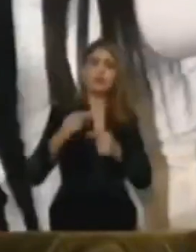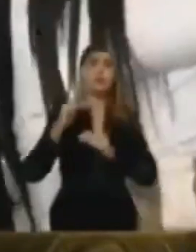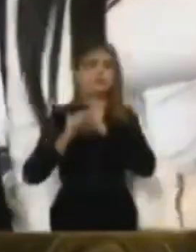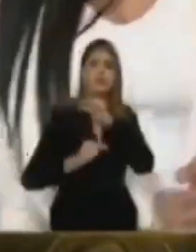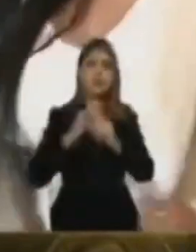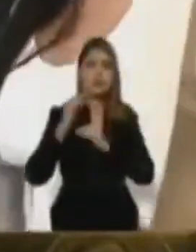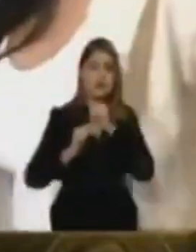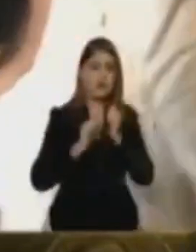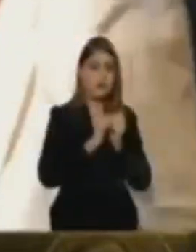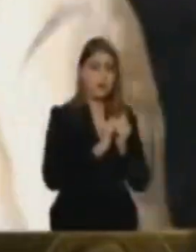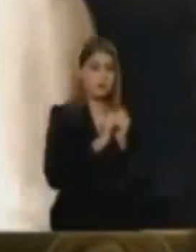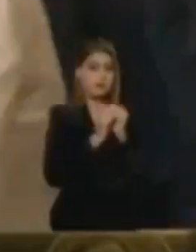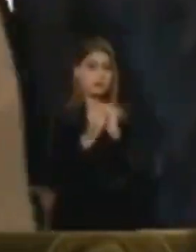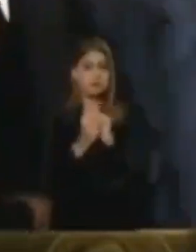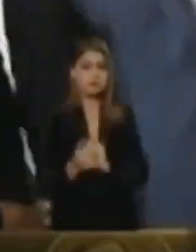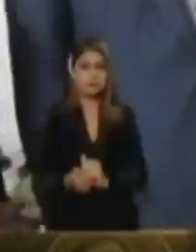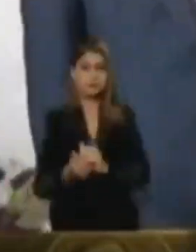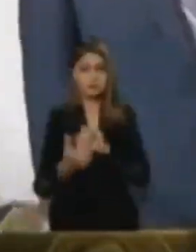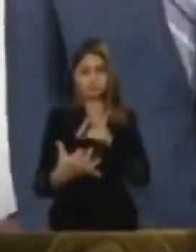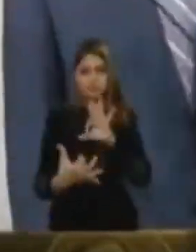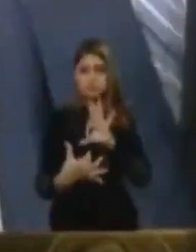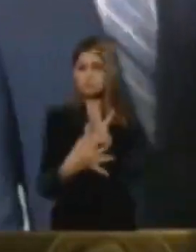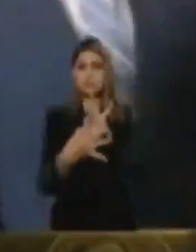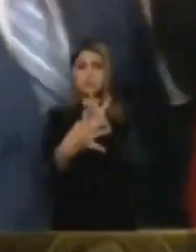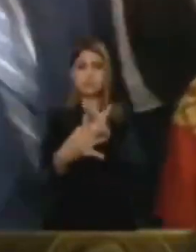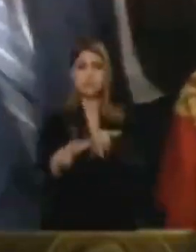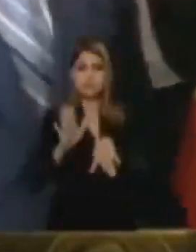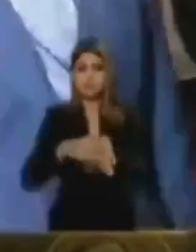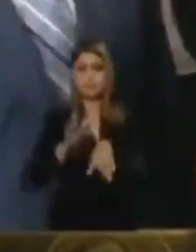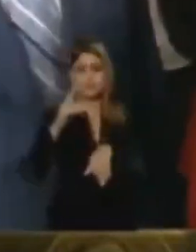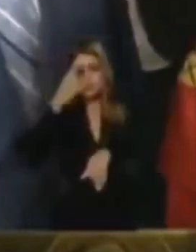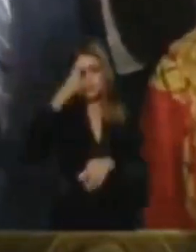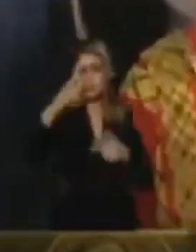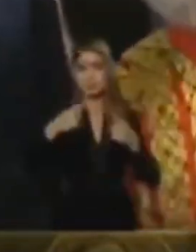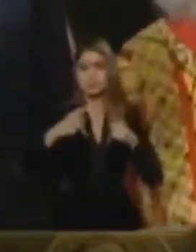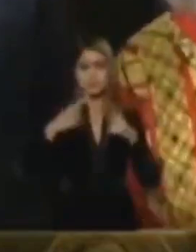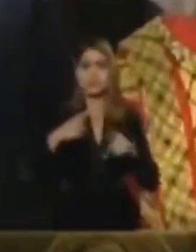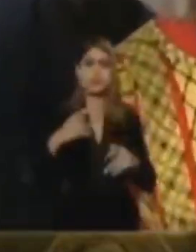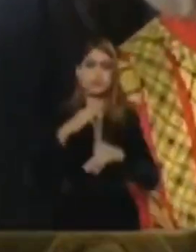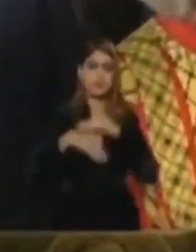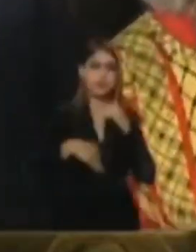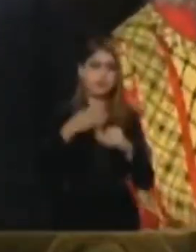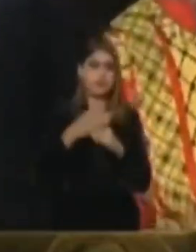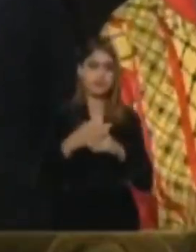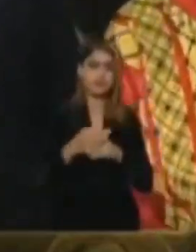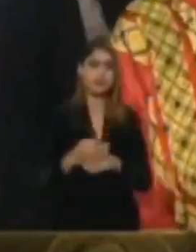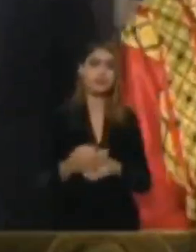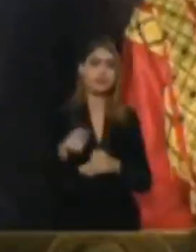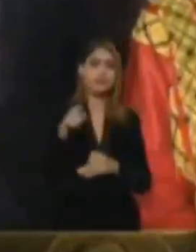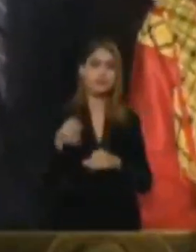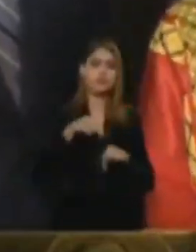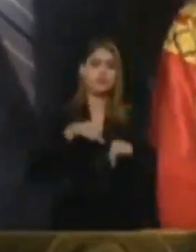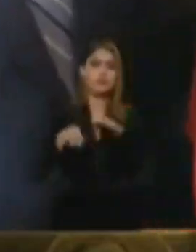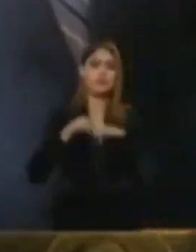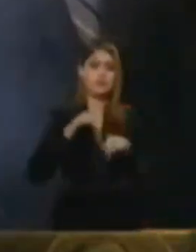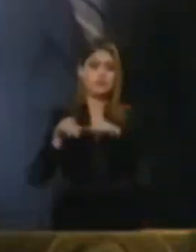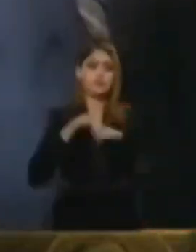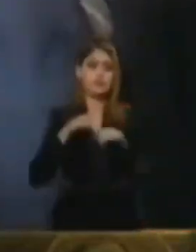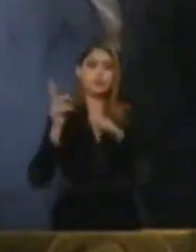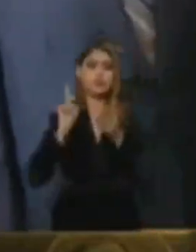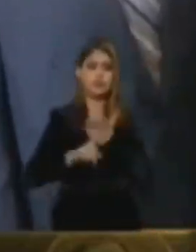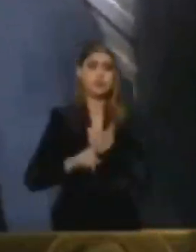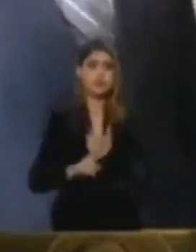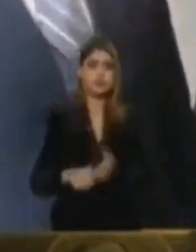poco y en un mayor acercamiento a la ciudadanía, a las personas, en relación con todo el trabajo y la actividad que se